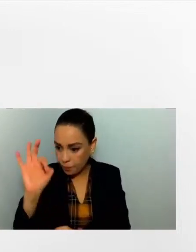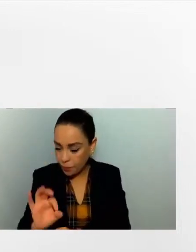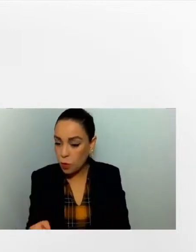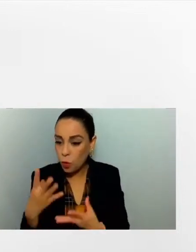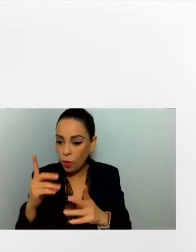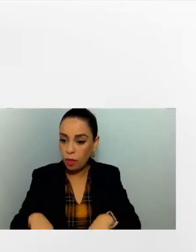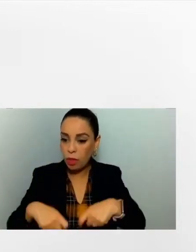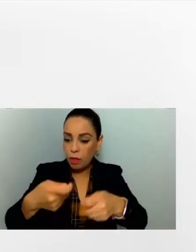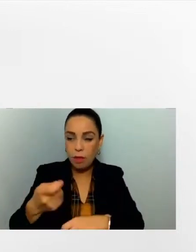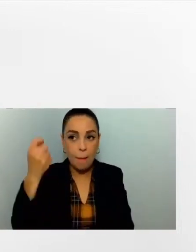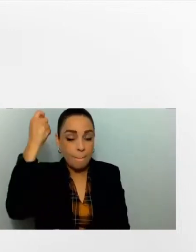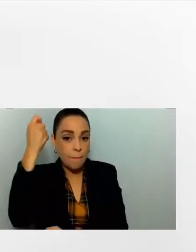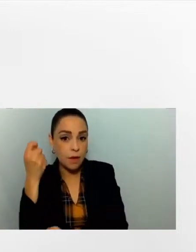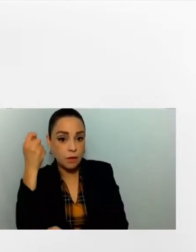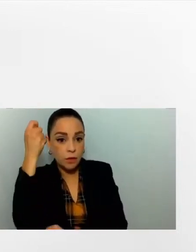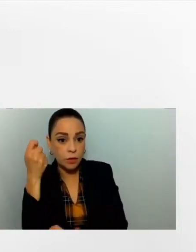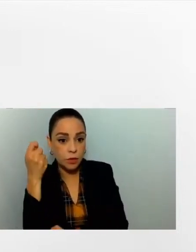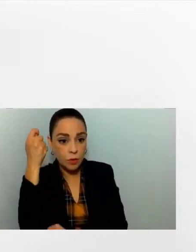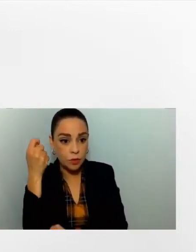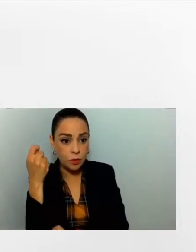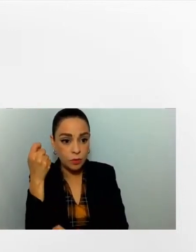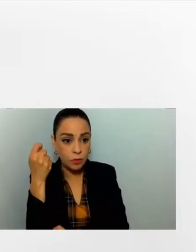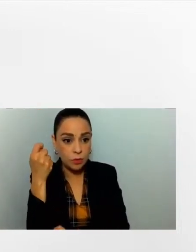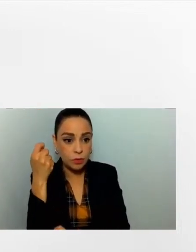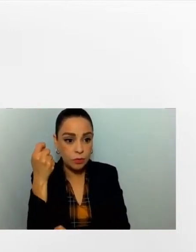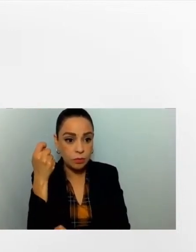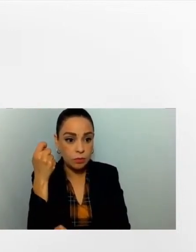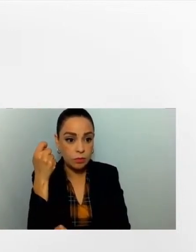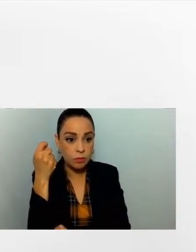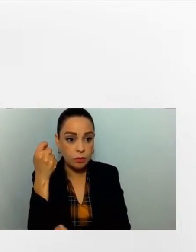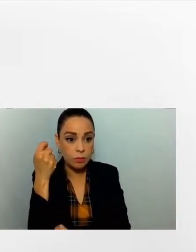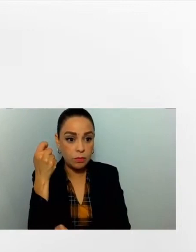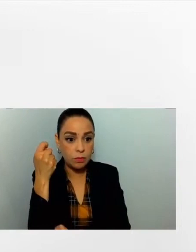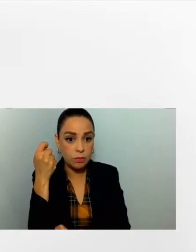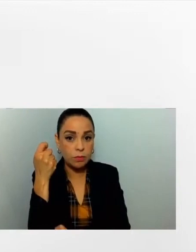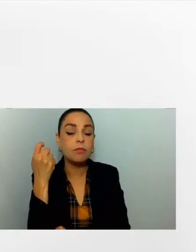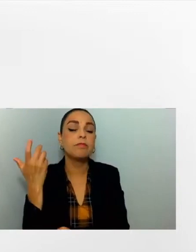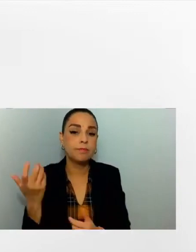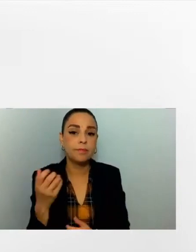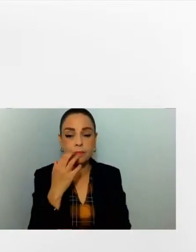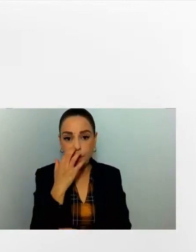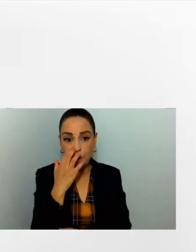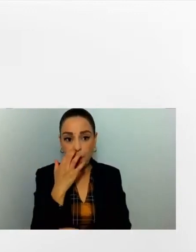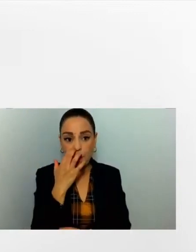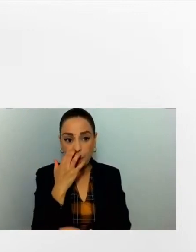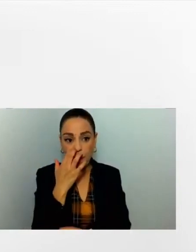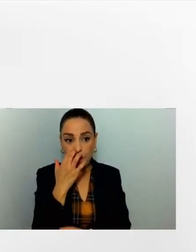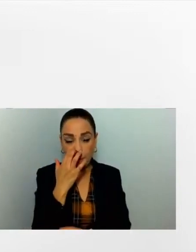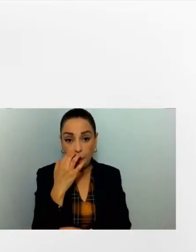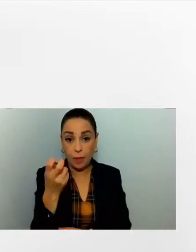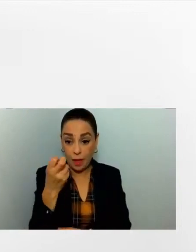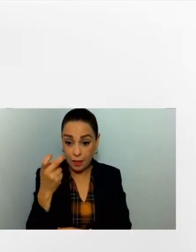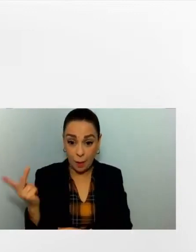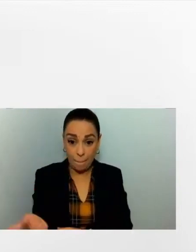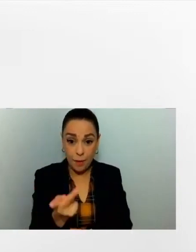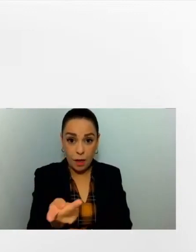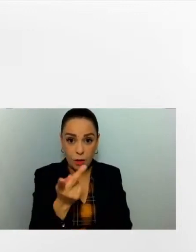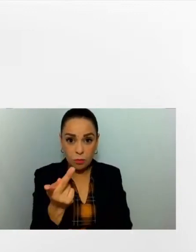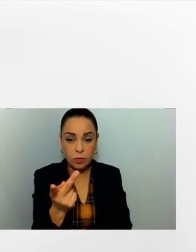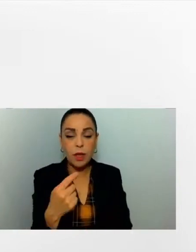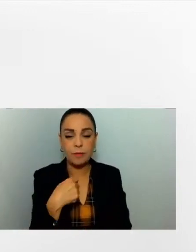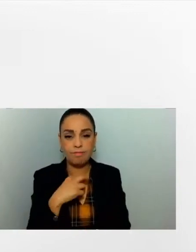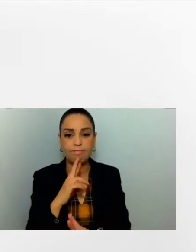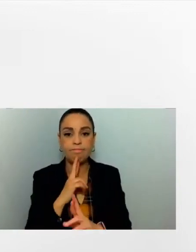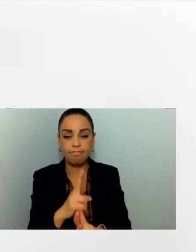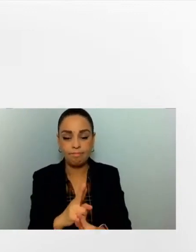alimenticia y cómo lo establecen, ¿no? Y bueno, esta pregunta se resuelve